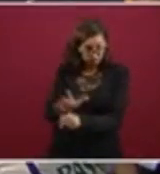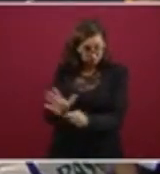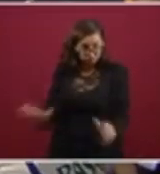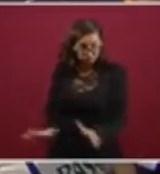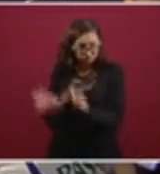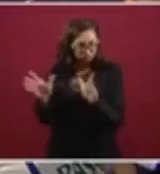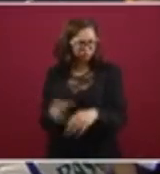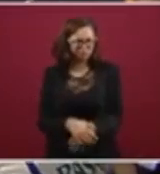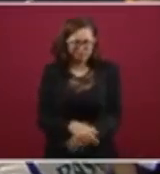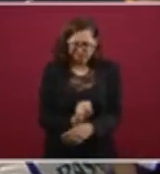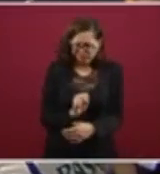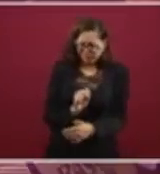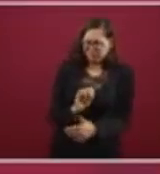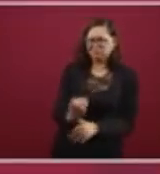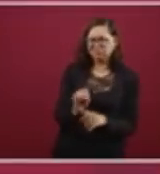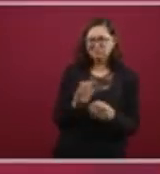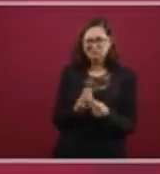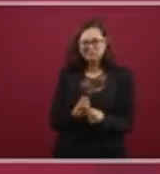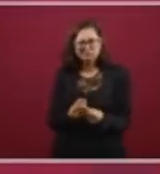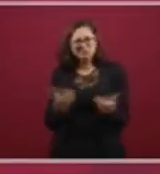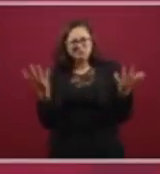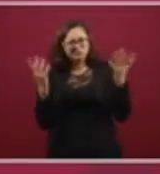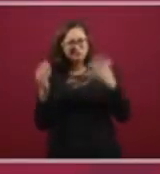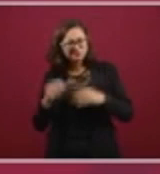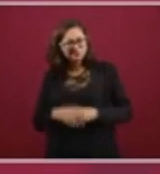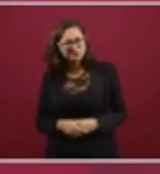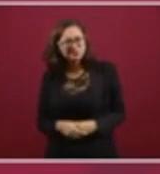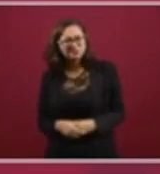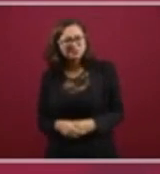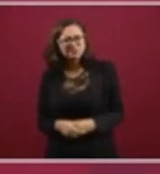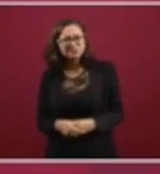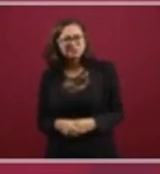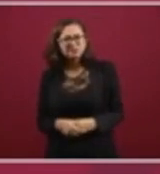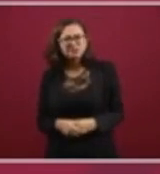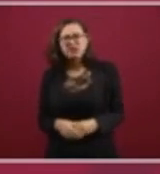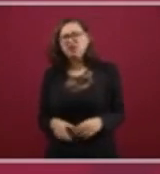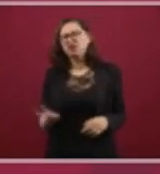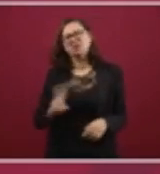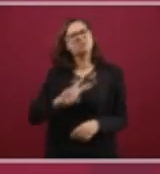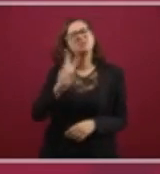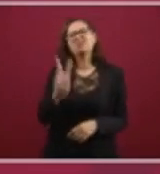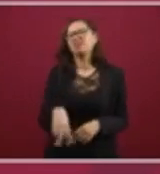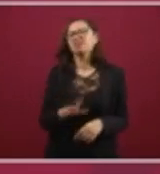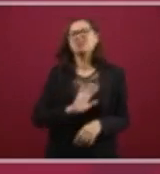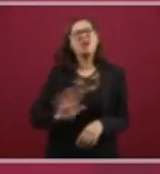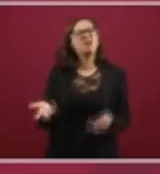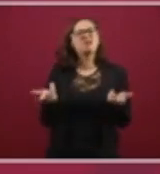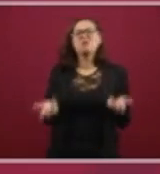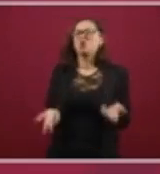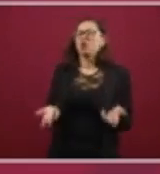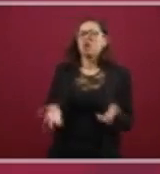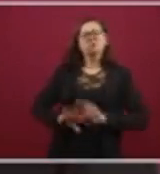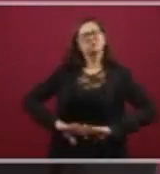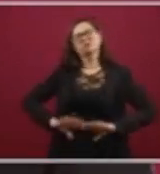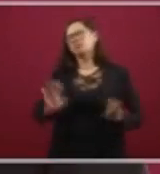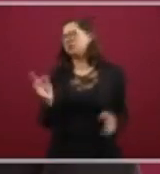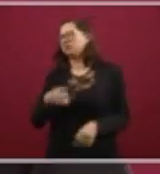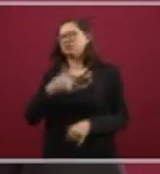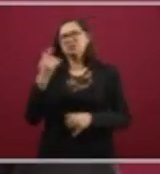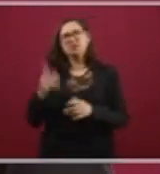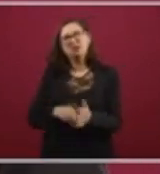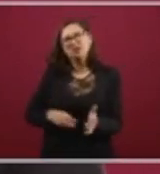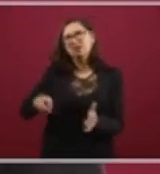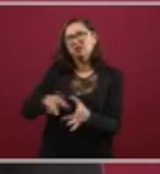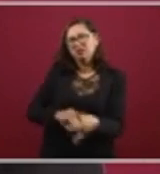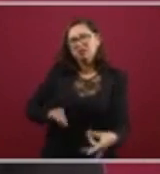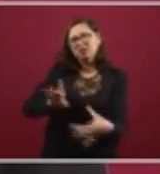pues, ¿cómo no? Eso ya hasta me da flojera, la verdad. Pero